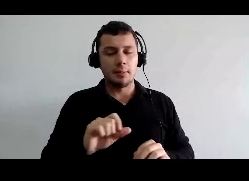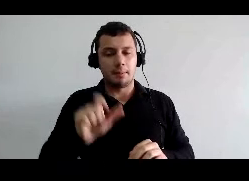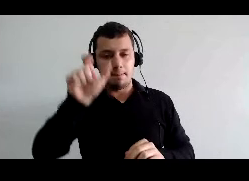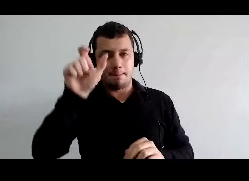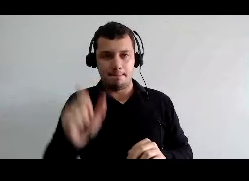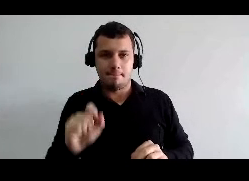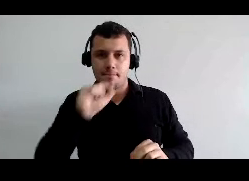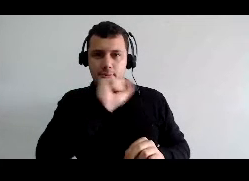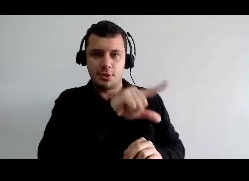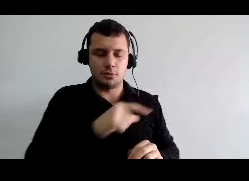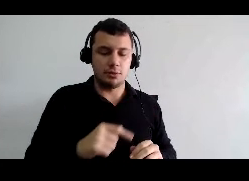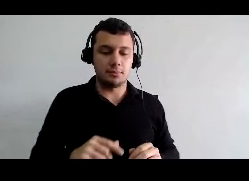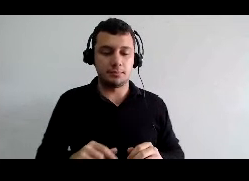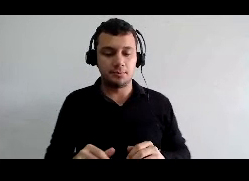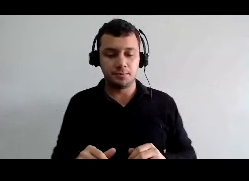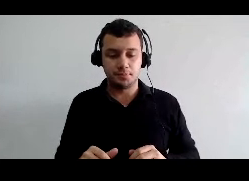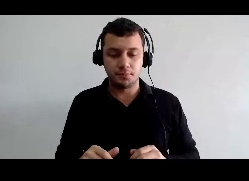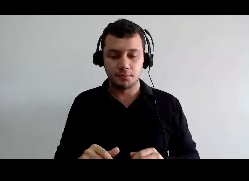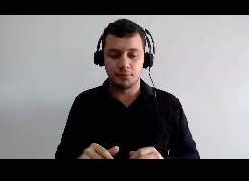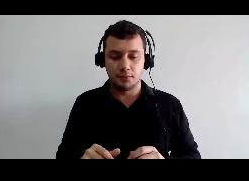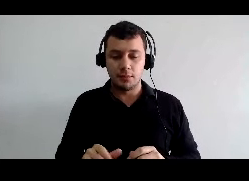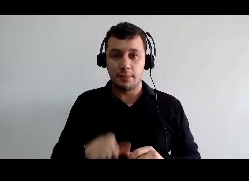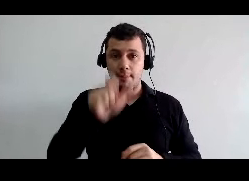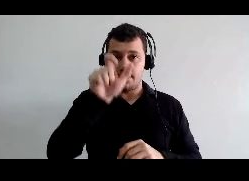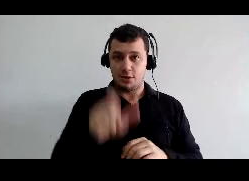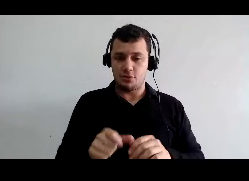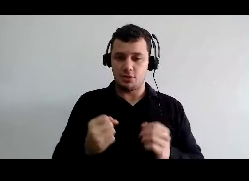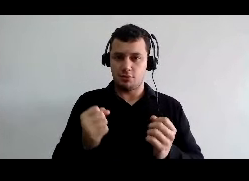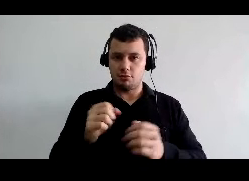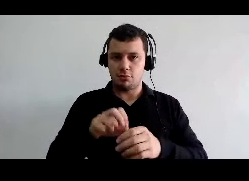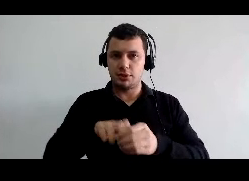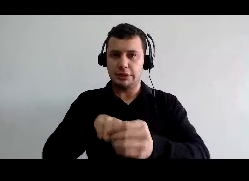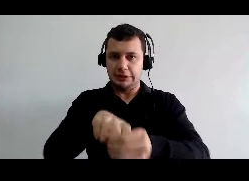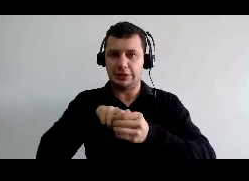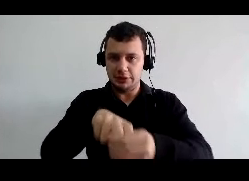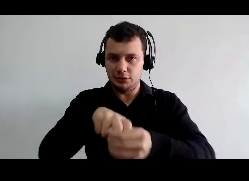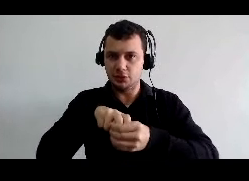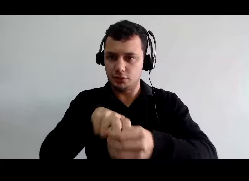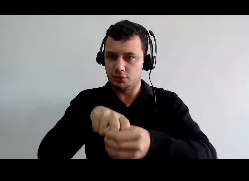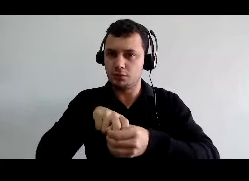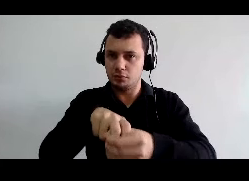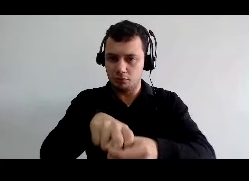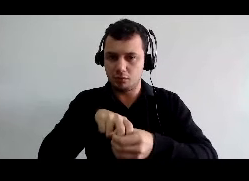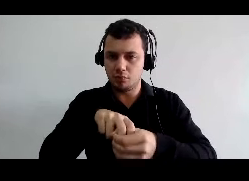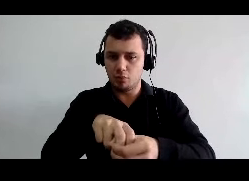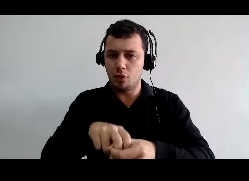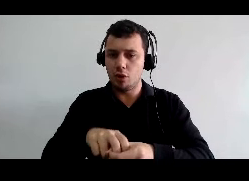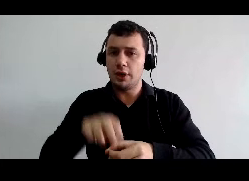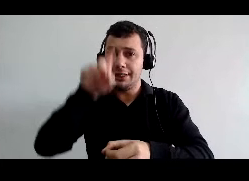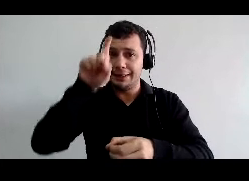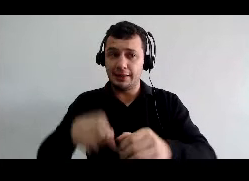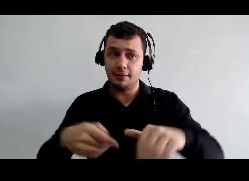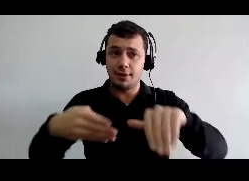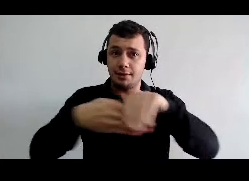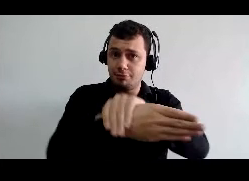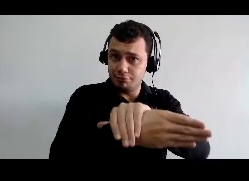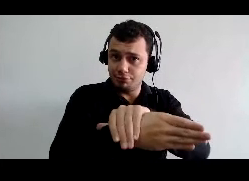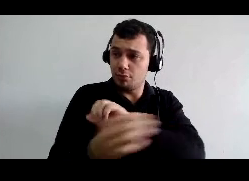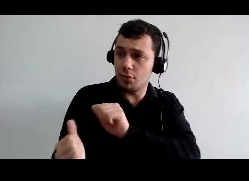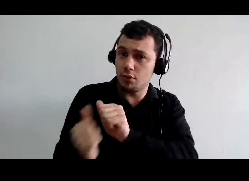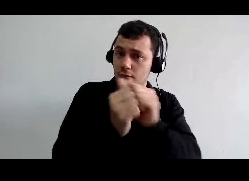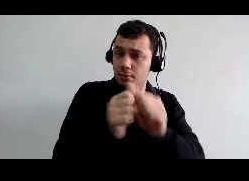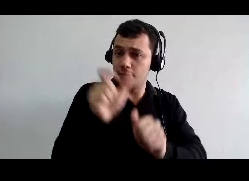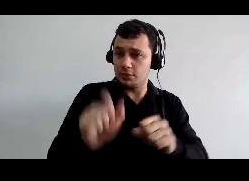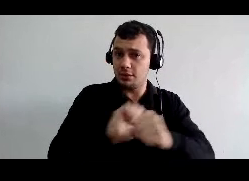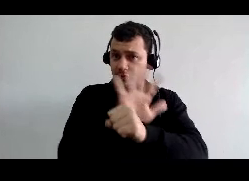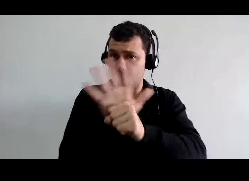transporte ambulatorio debe de ingresar a las salas de atención del paciente de COVID-19? No. Cuando, vamos a